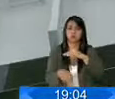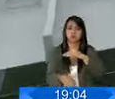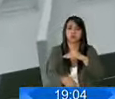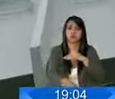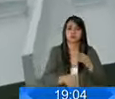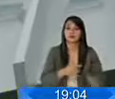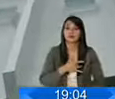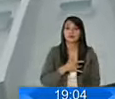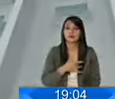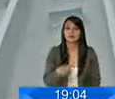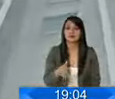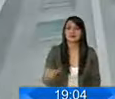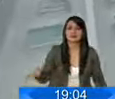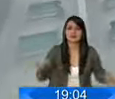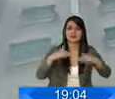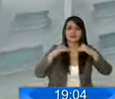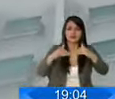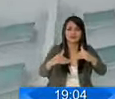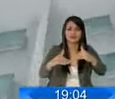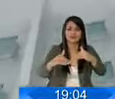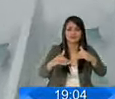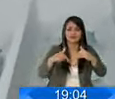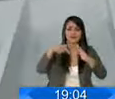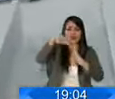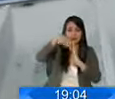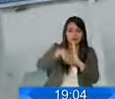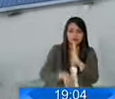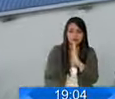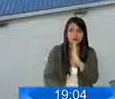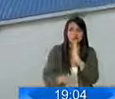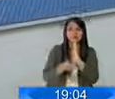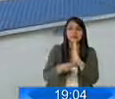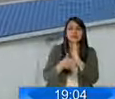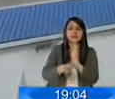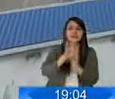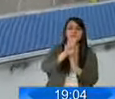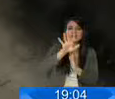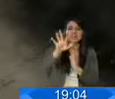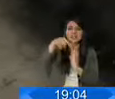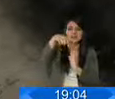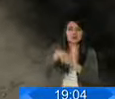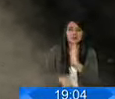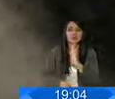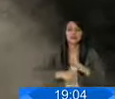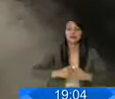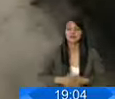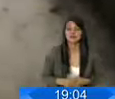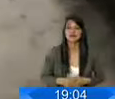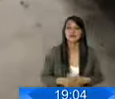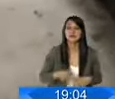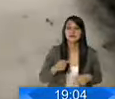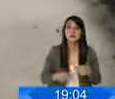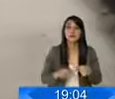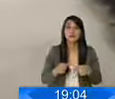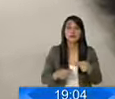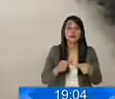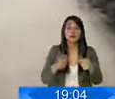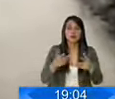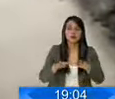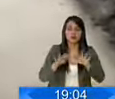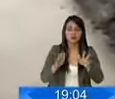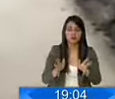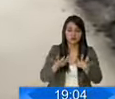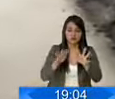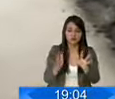no serán sentidas en la superficie, porque ésta se moverá a una profundidad de 25 metros. Además, a medida que avance, se recubrirá el túnel